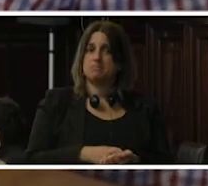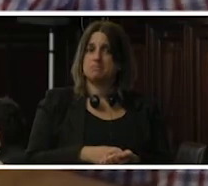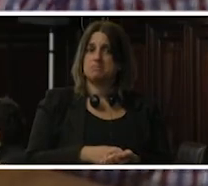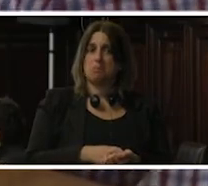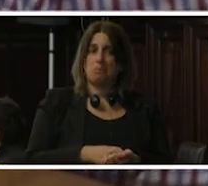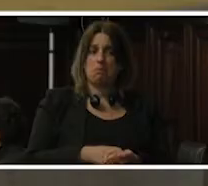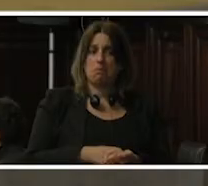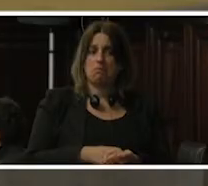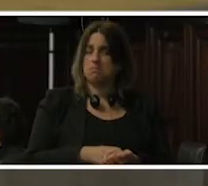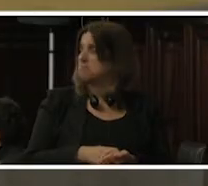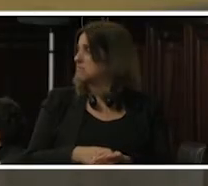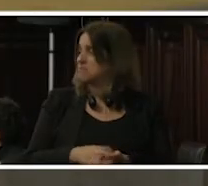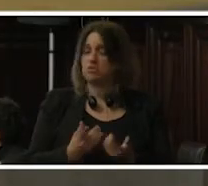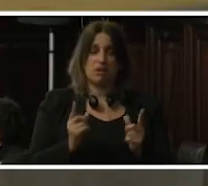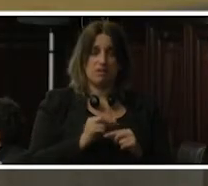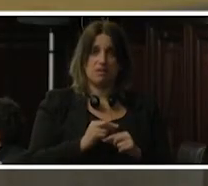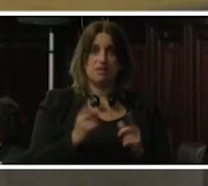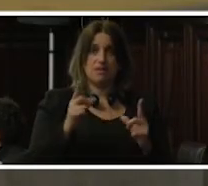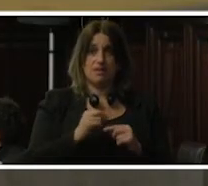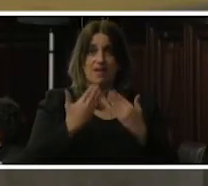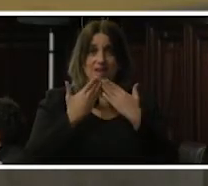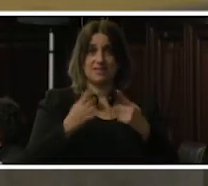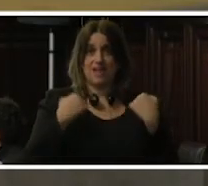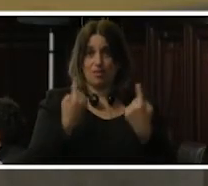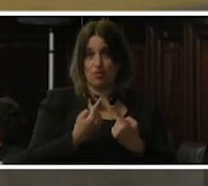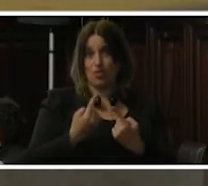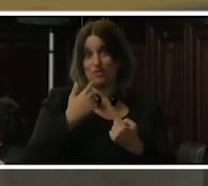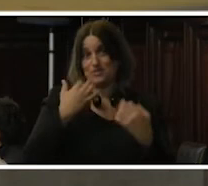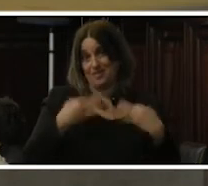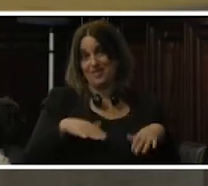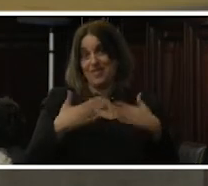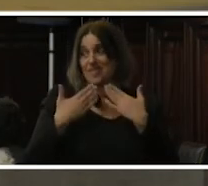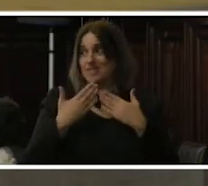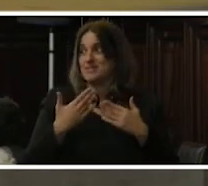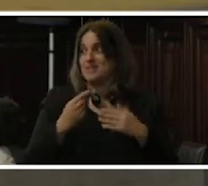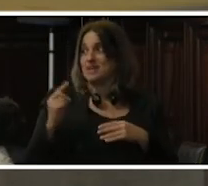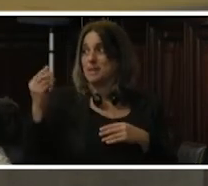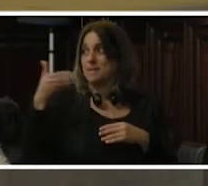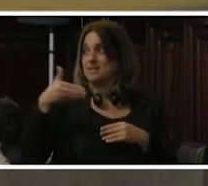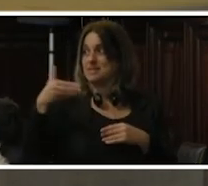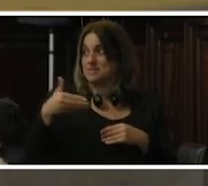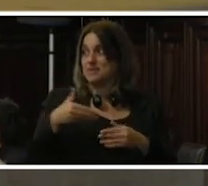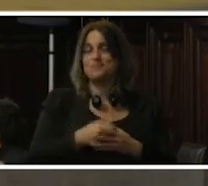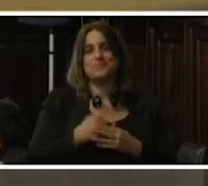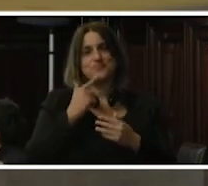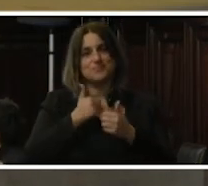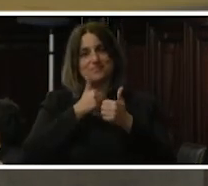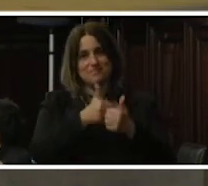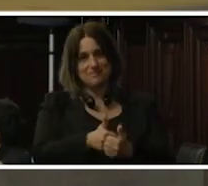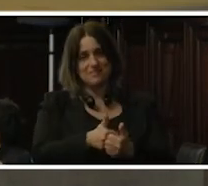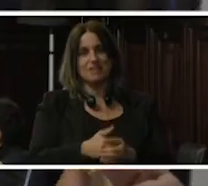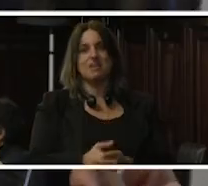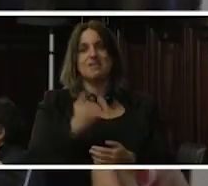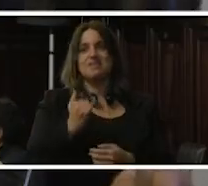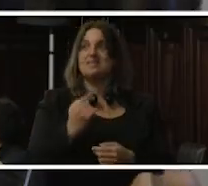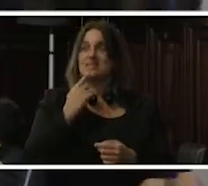Antes de culminar esta audiencia y agradecer la presencia aquí de quienes han participado y de quienes nos han acompañado y también de quienes